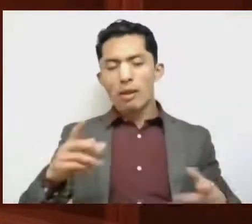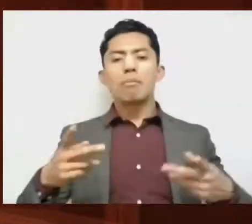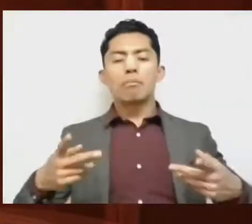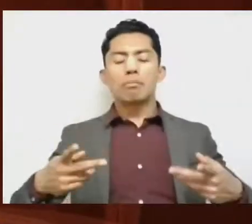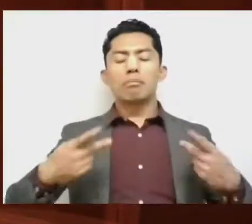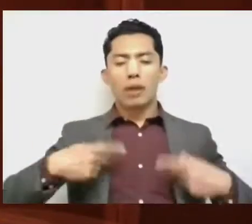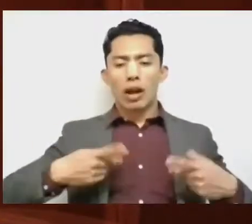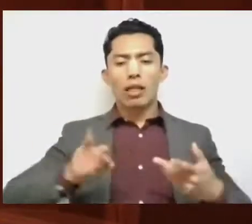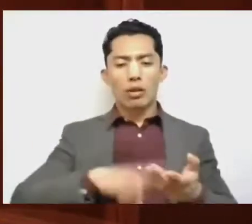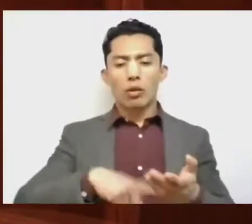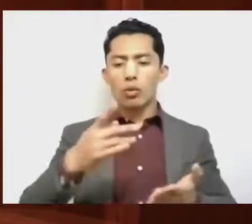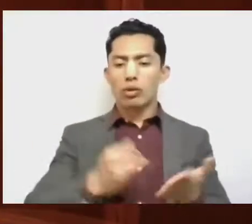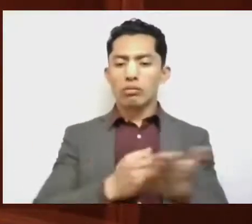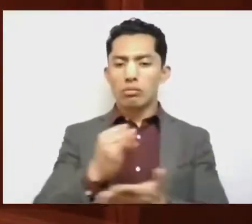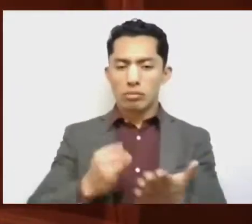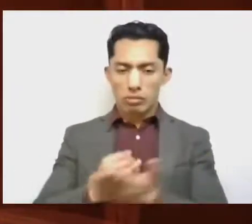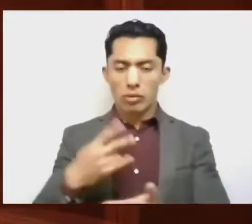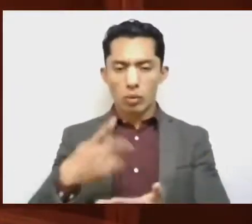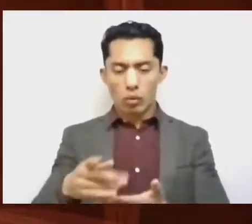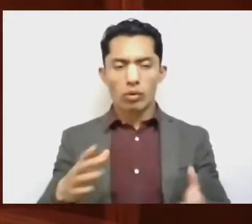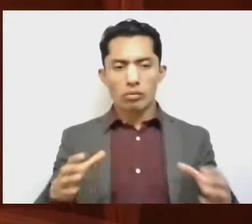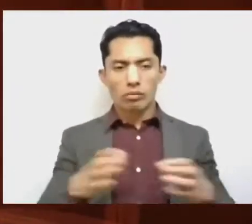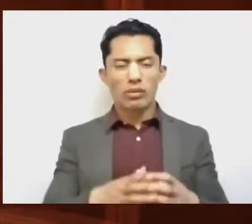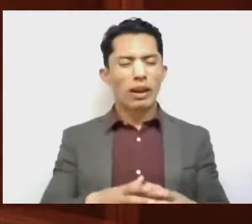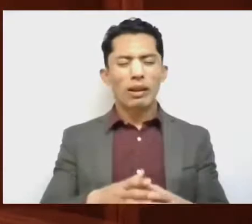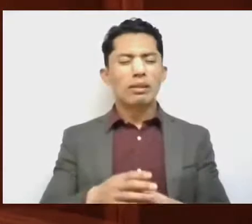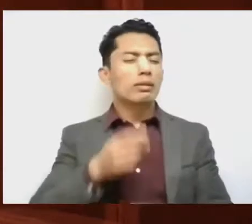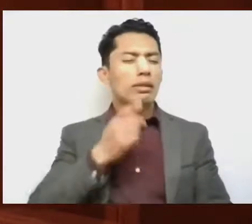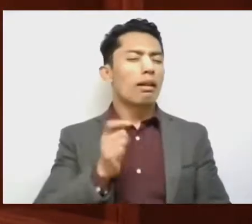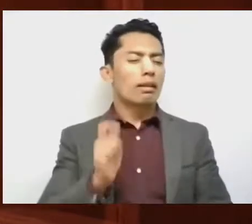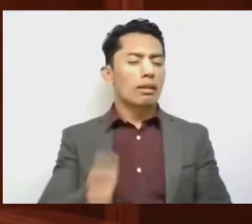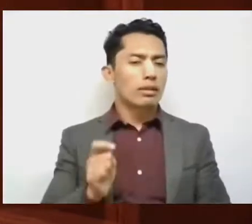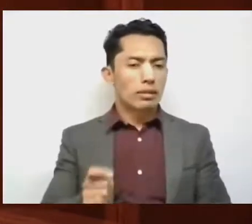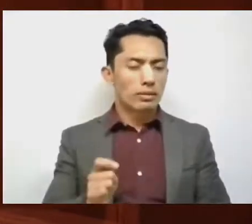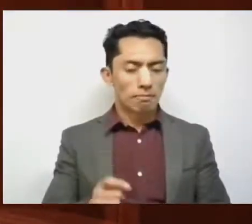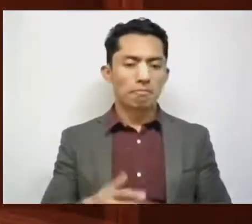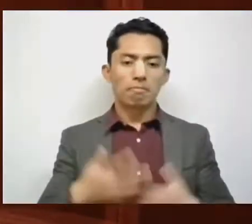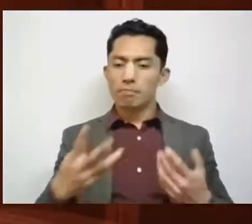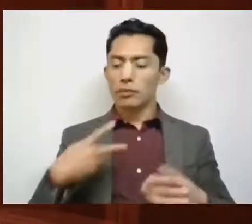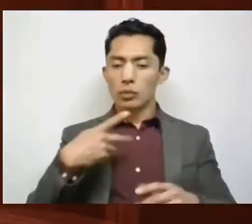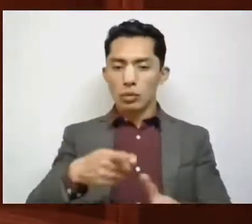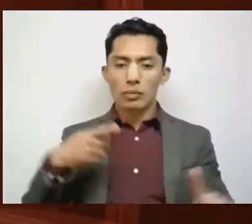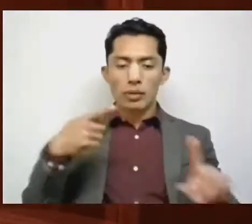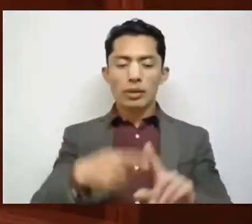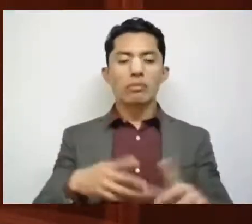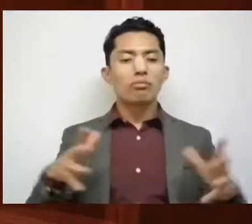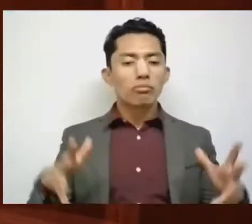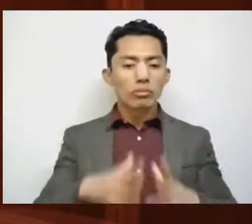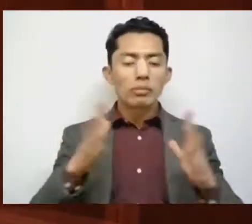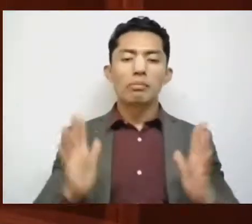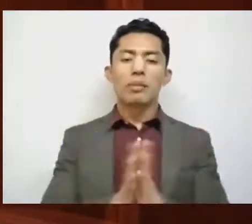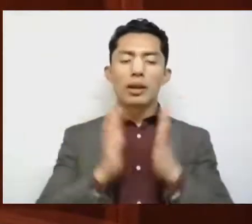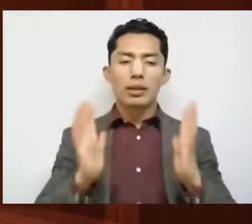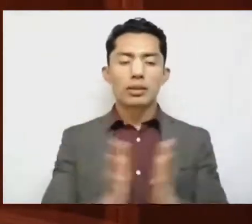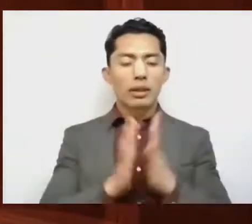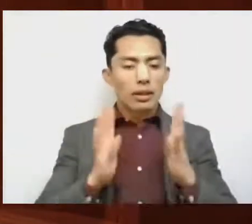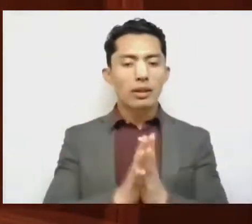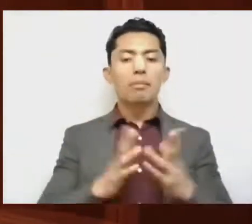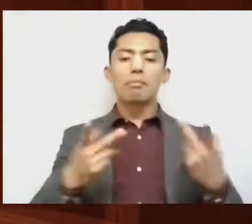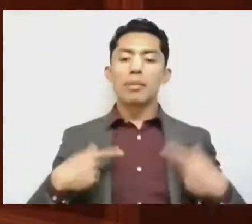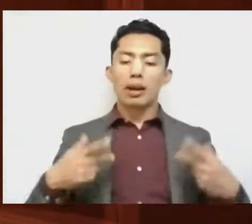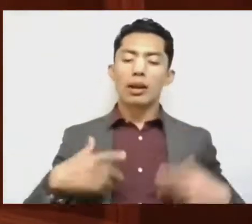y patrimonio propio, que entre otros aspectos tienen como fin promover la participación del pueblo en la